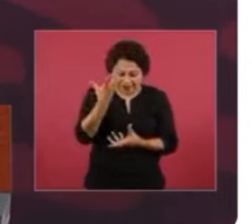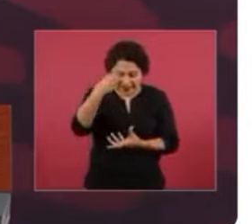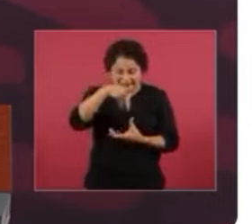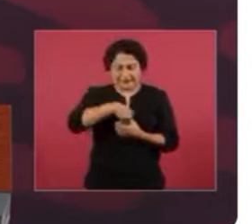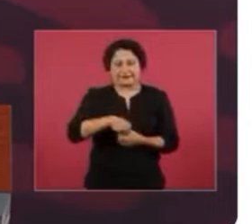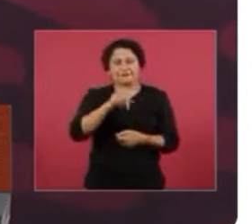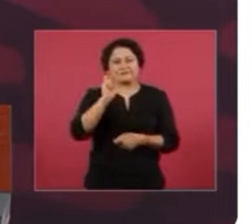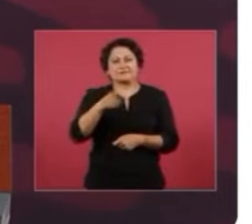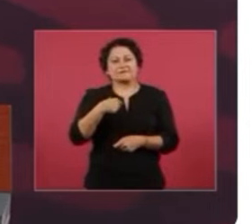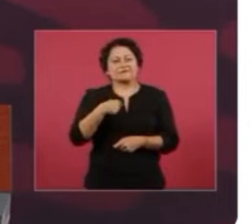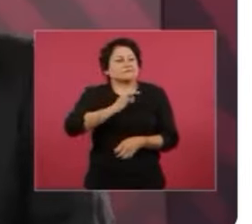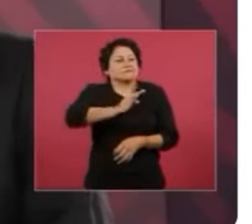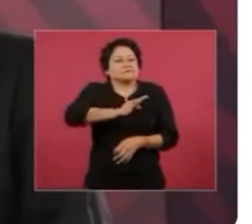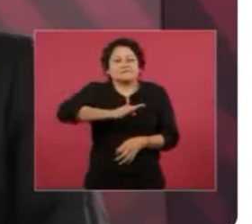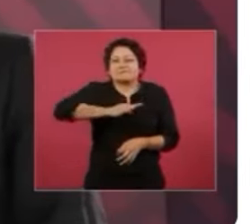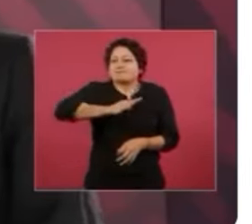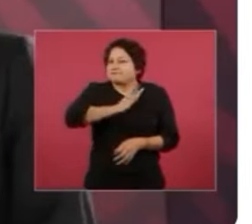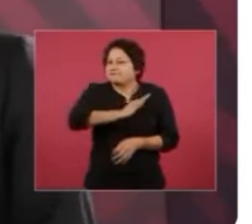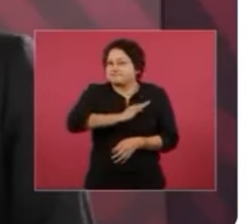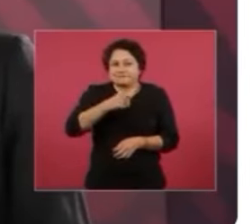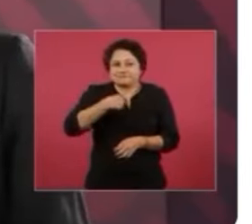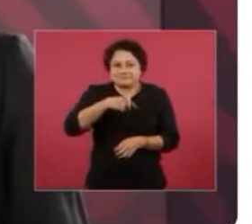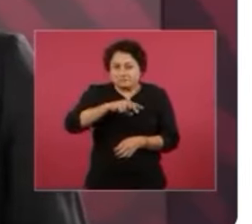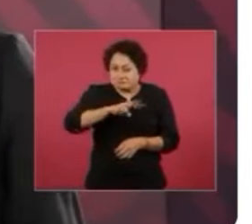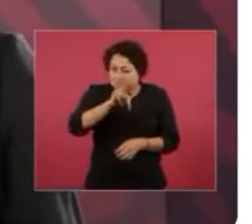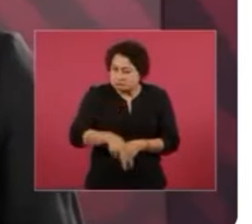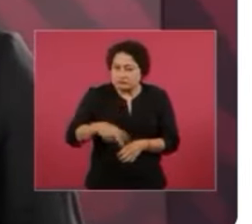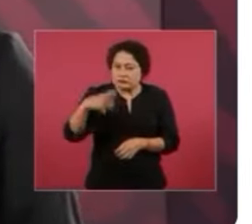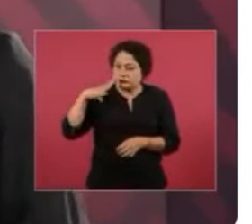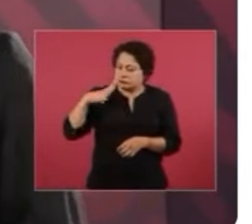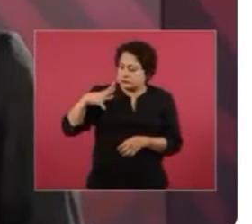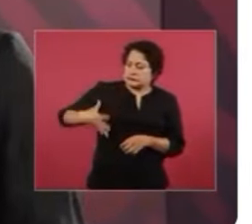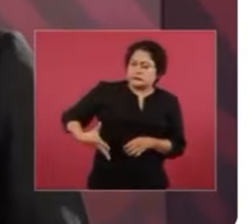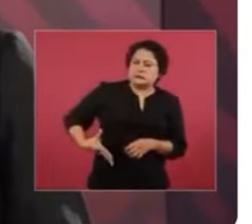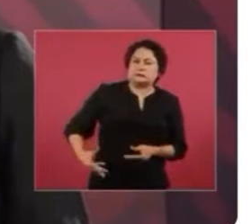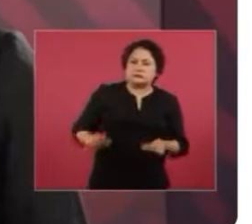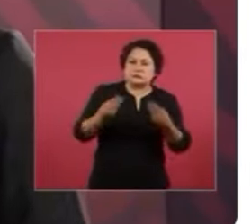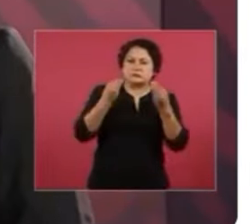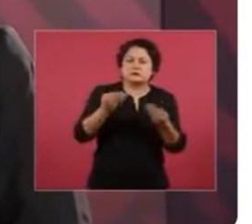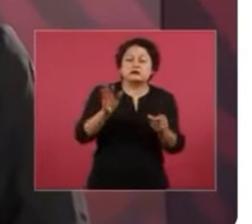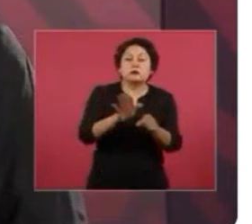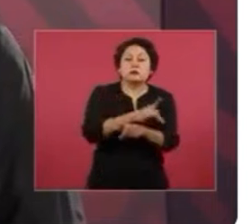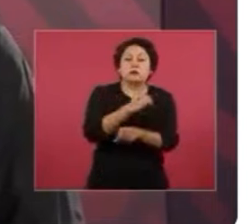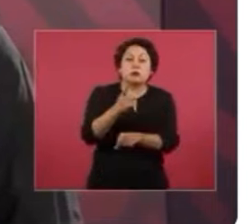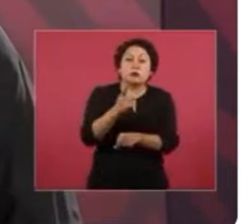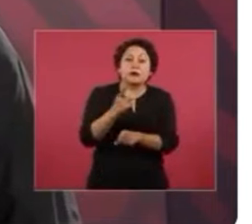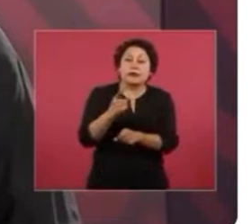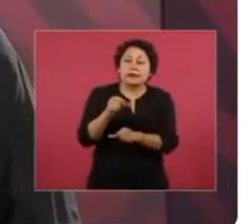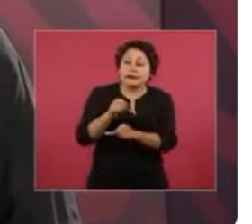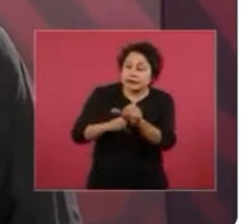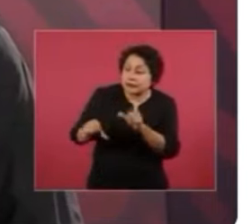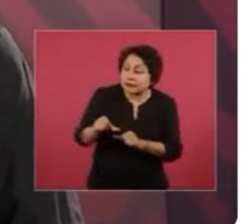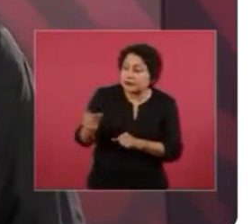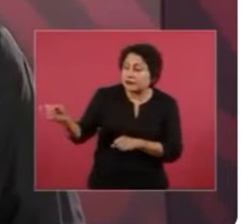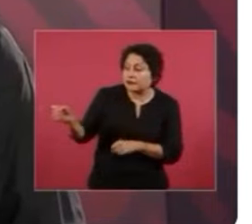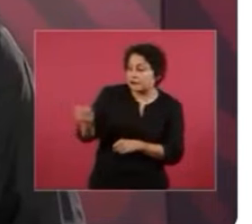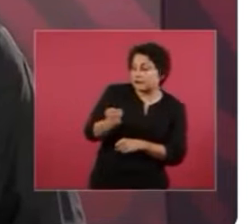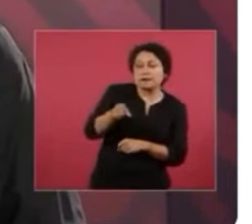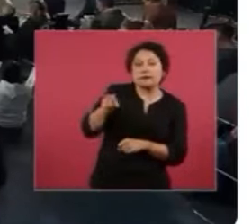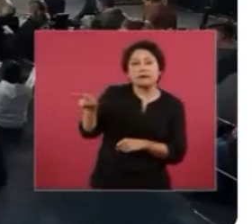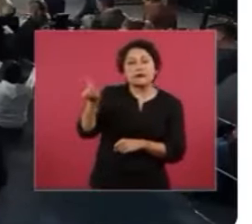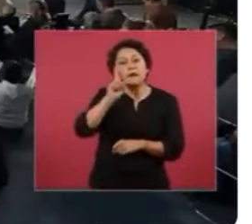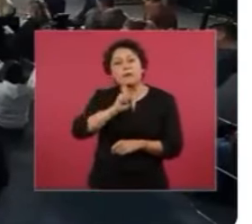de que quien me va a sustituir es una mujer extraordinaria con